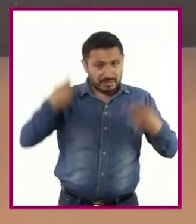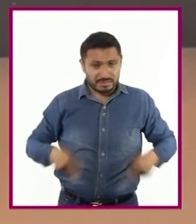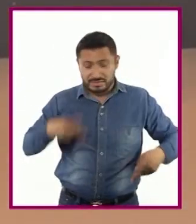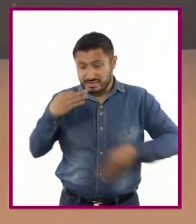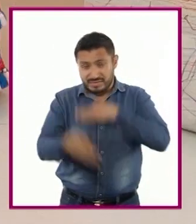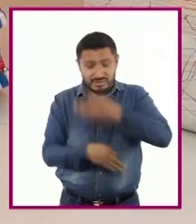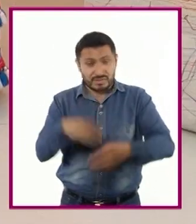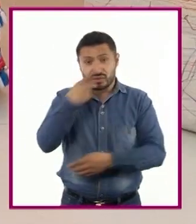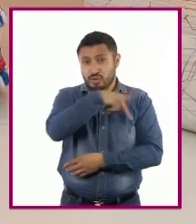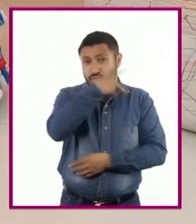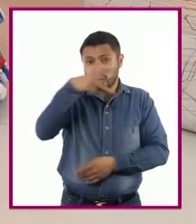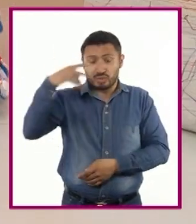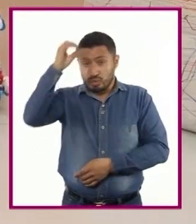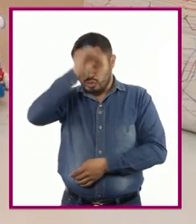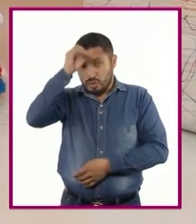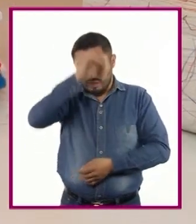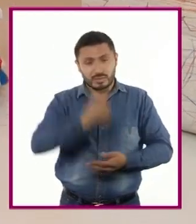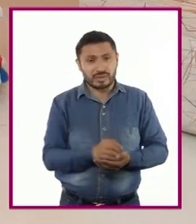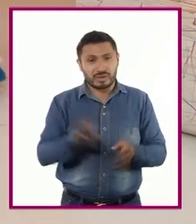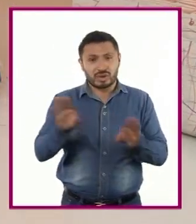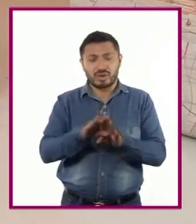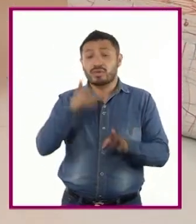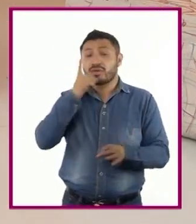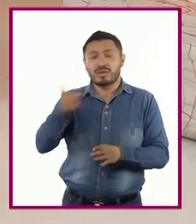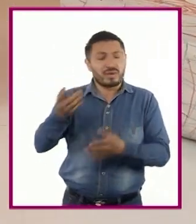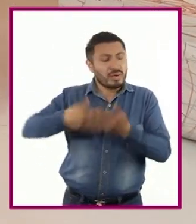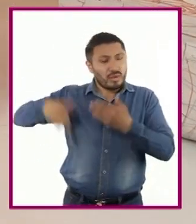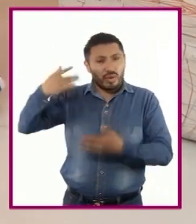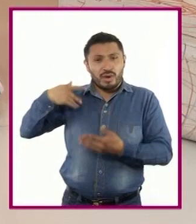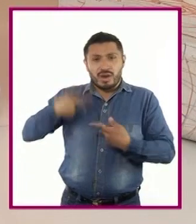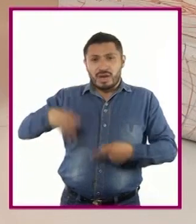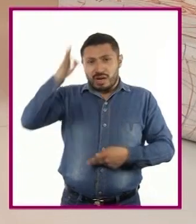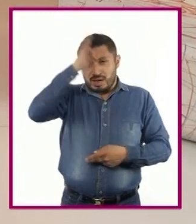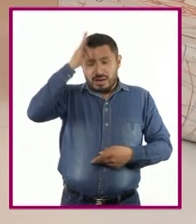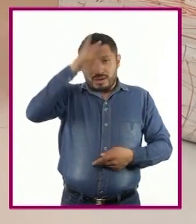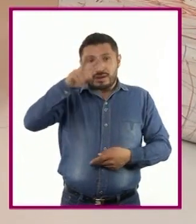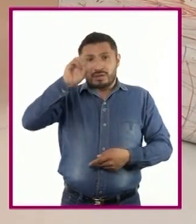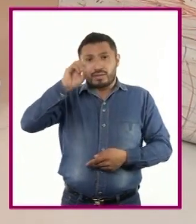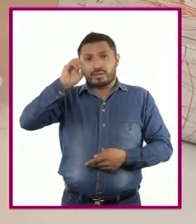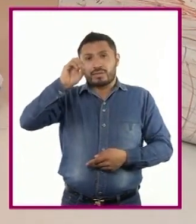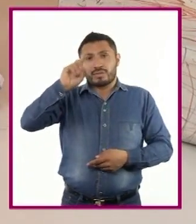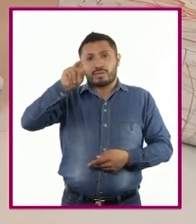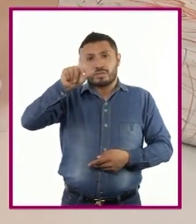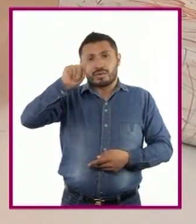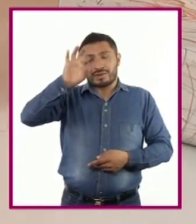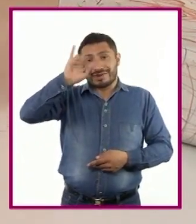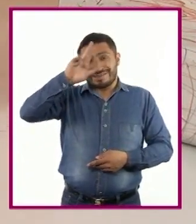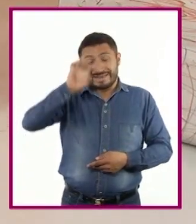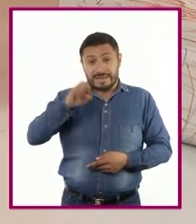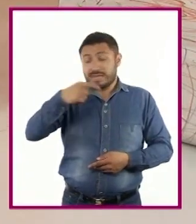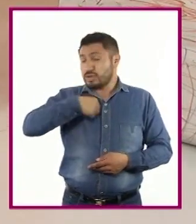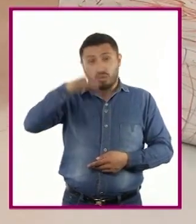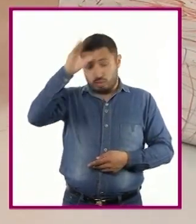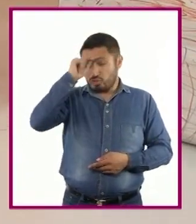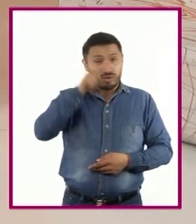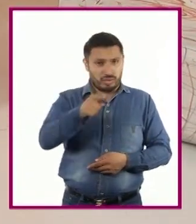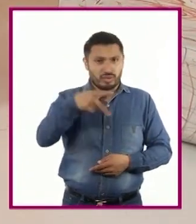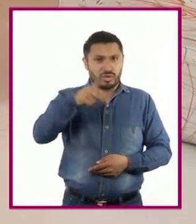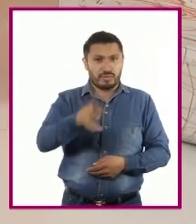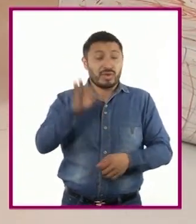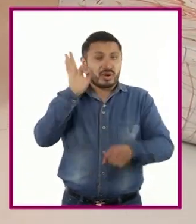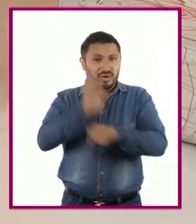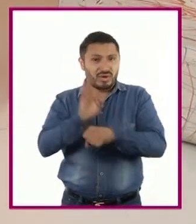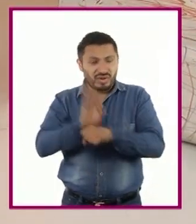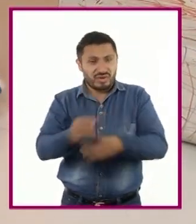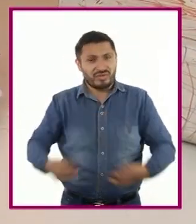punto de vista. Como dijo alguna vez un filósofo llamado Voltaire, no estoy de acuerdo con tu opinión, pero defenderé